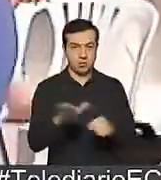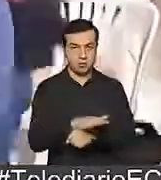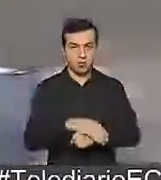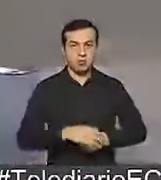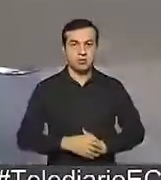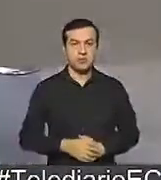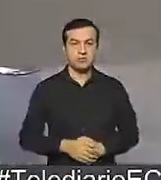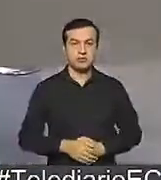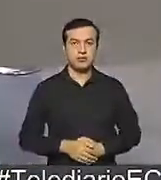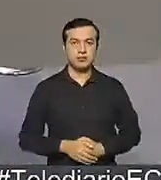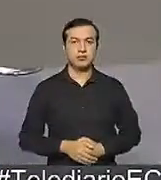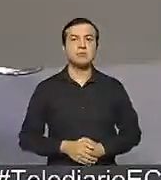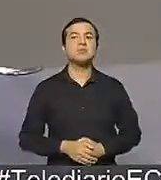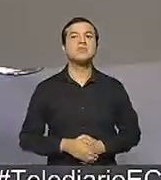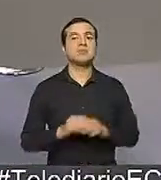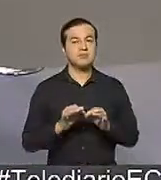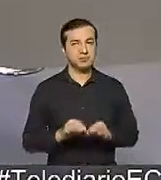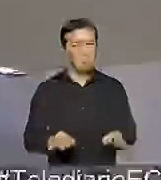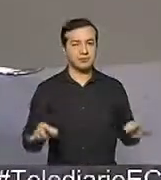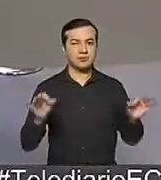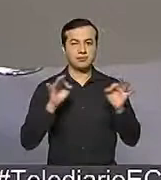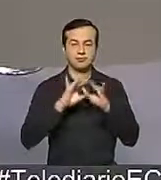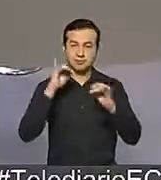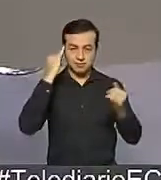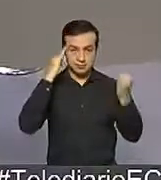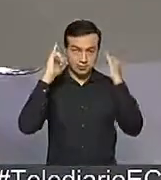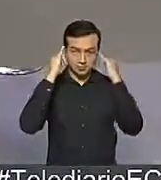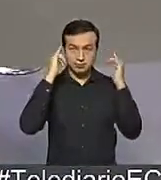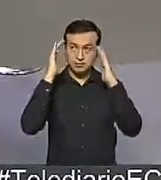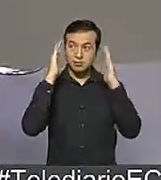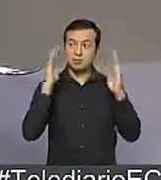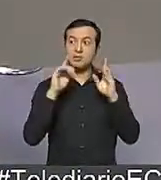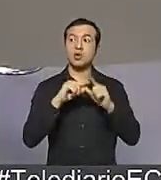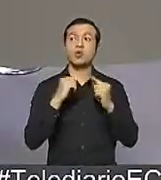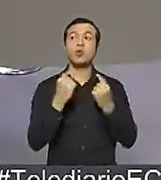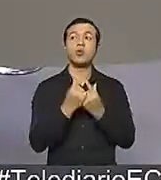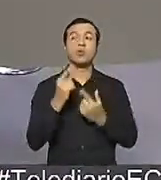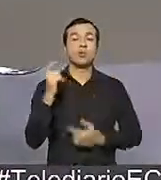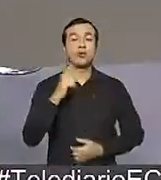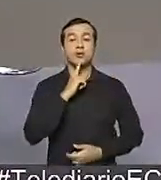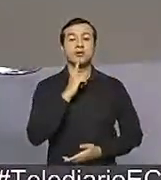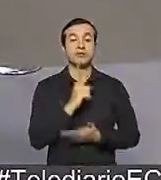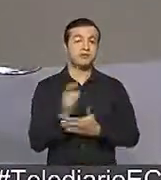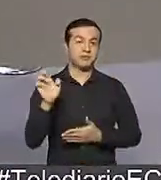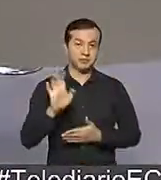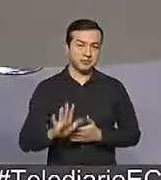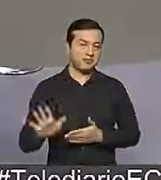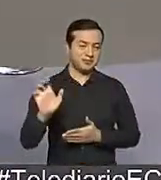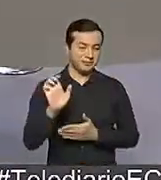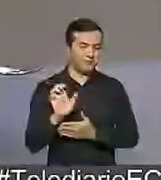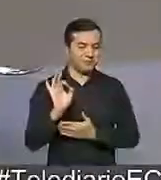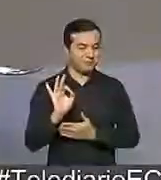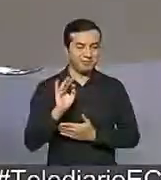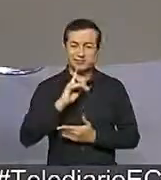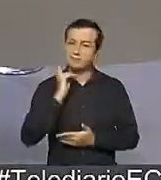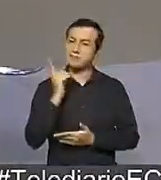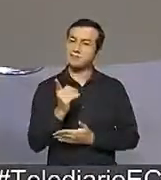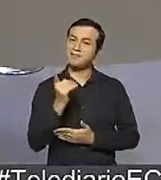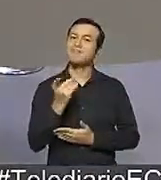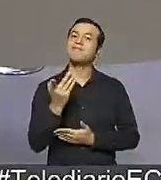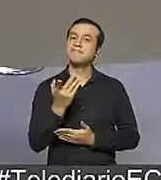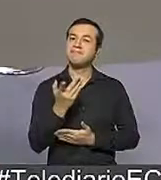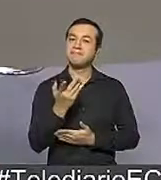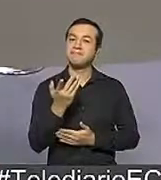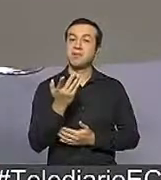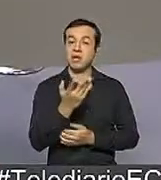Públicos. Importantes iniciativas para atender a grupos vulnerables de nuestro país, Carla. Así es, Estefanía, qué importante